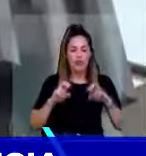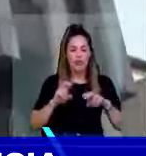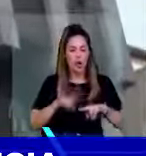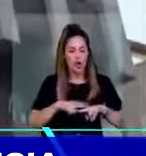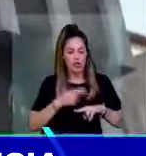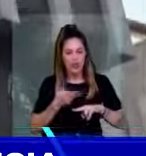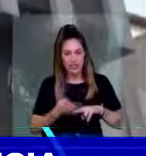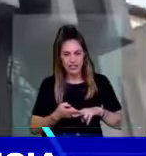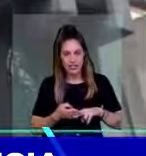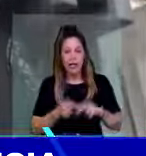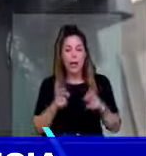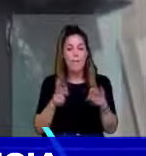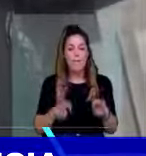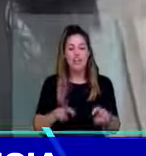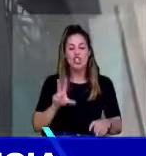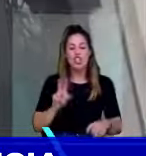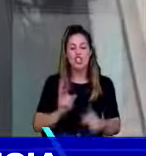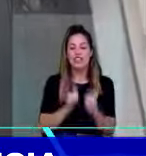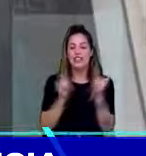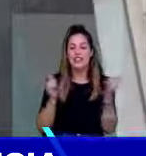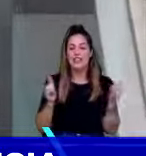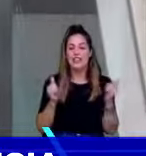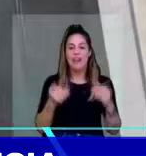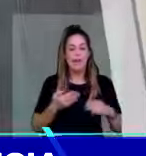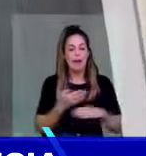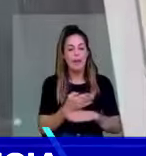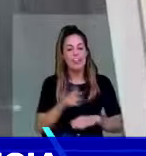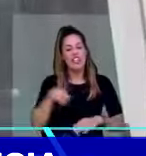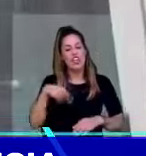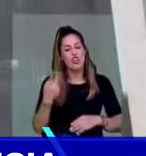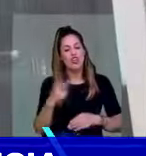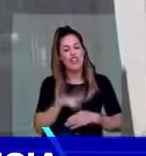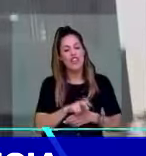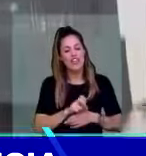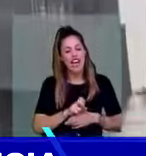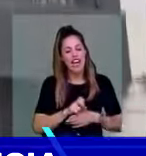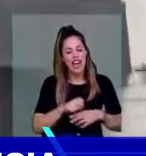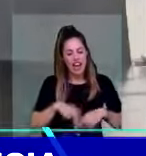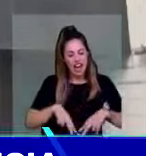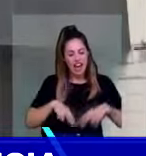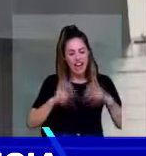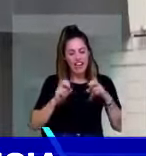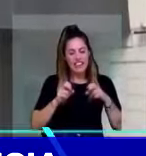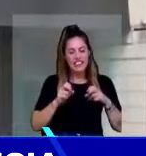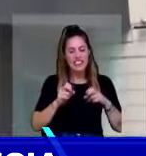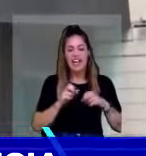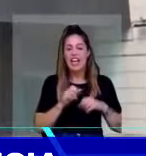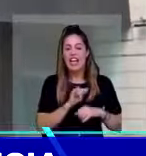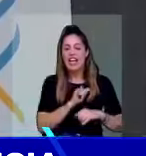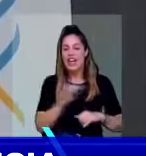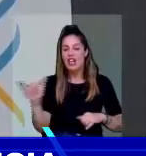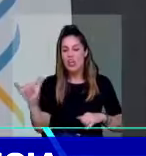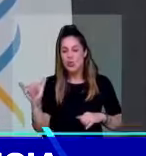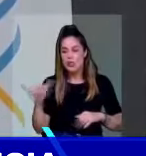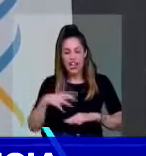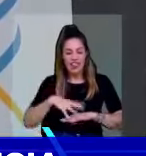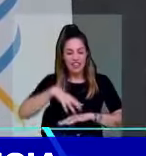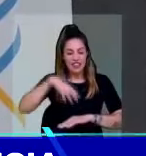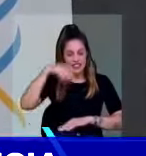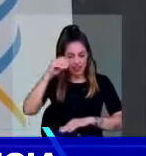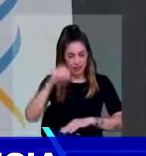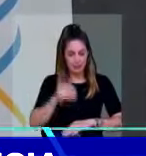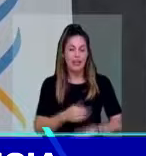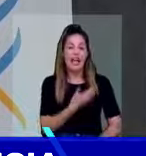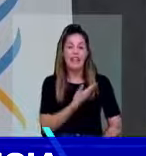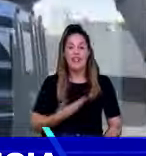El plazo es de 30 días para poder solicitar que otro fiscal revea el archivo de la denuncia remitida por Antel en 2021. Desde